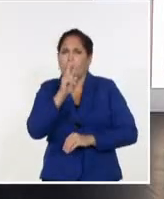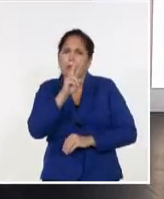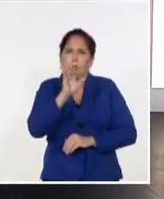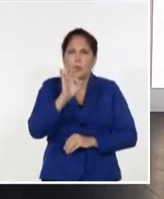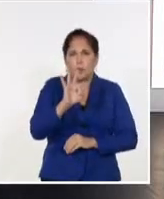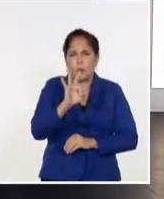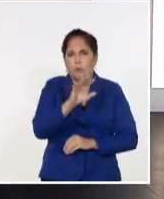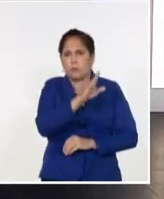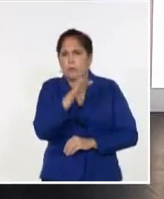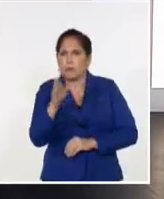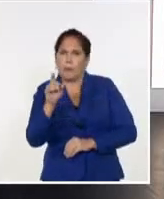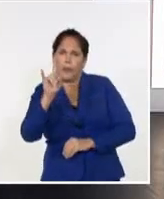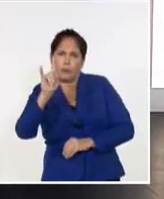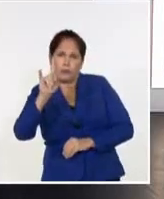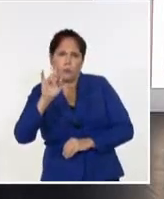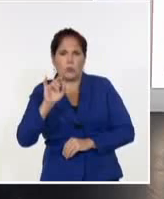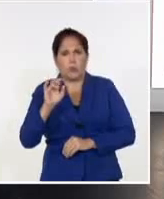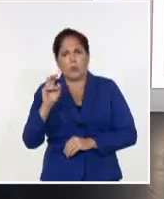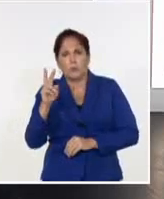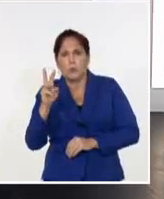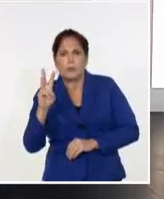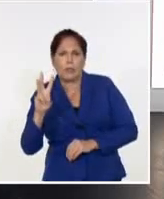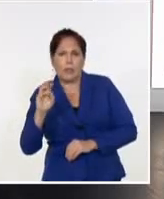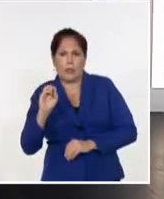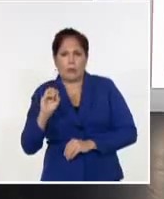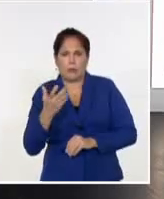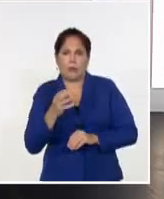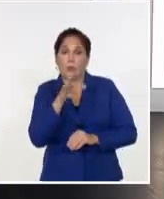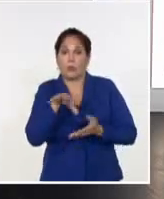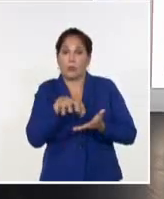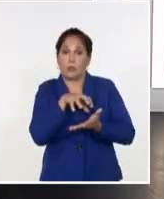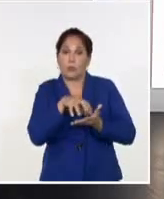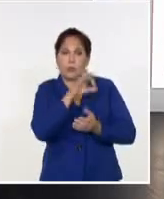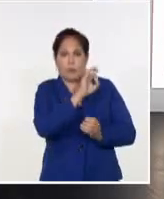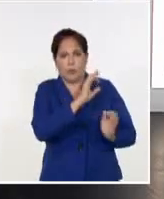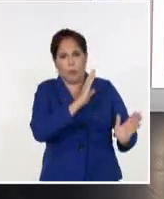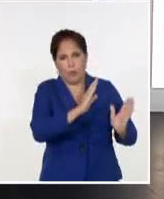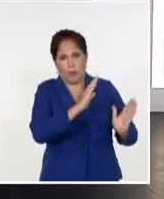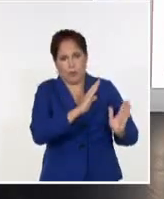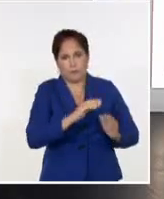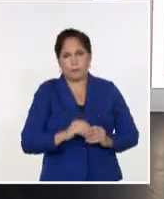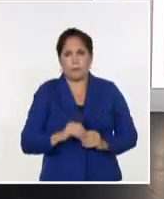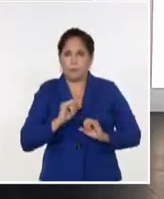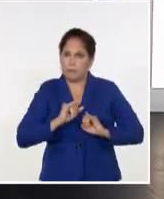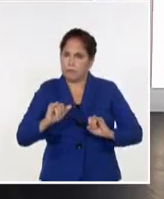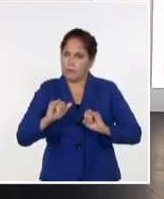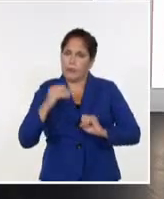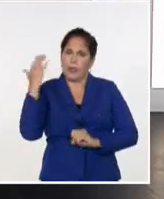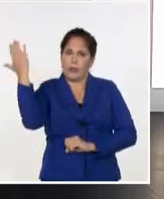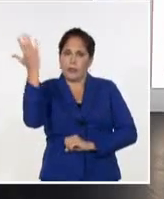hasta 31 y 32 grados Celsius en el oriente del país. Esto es todo en cuanto al tiempo, que tengan un feliz día y hasta mañana.